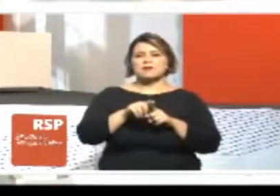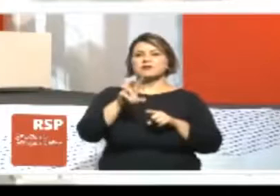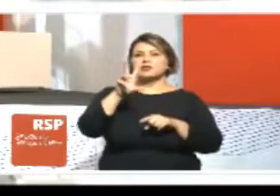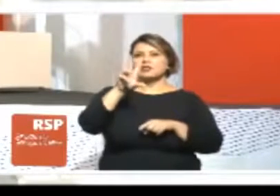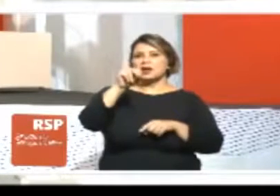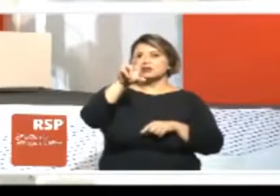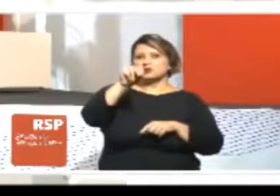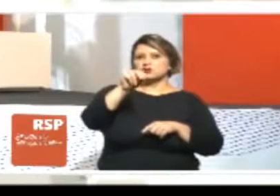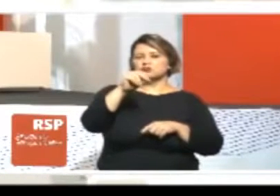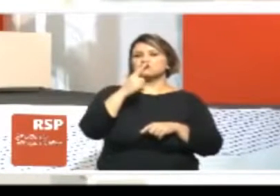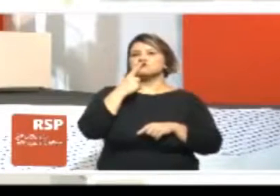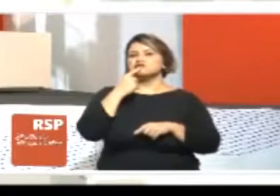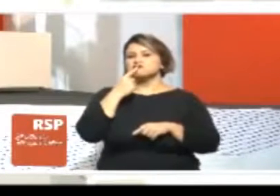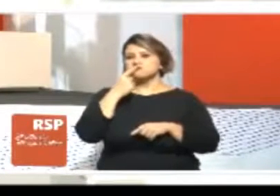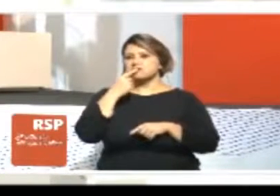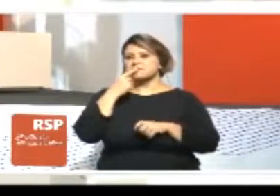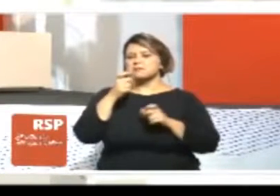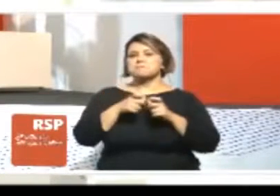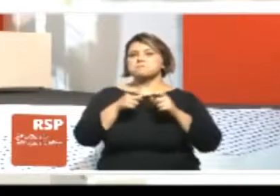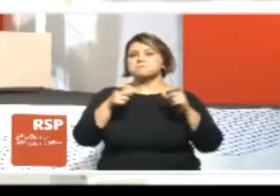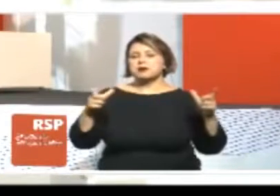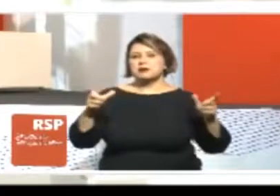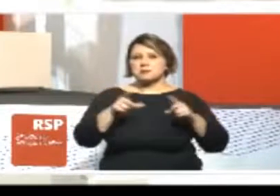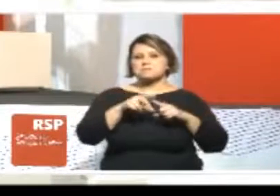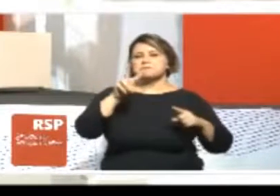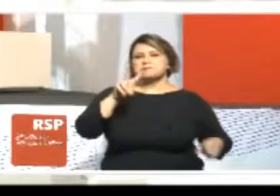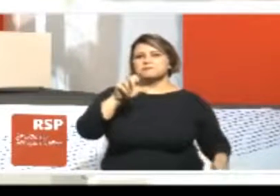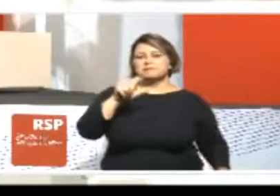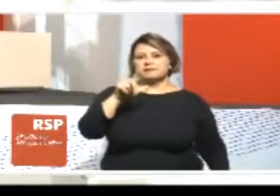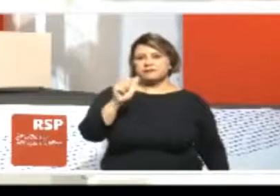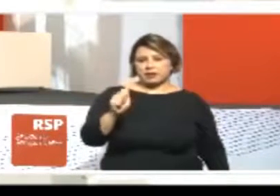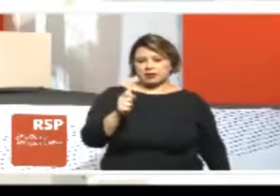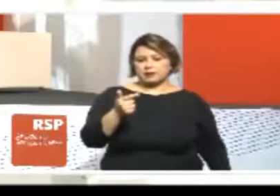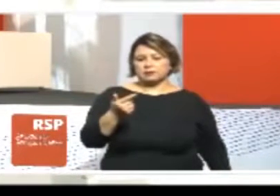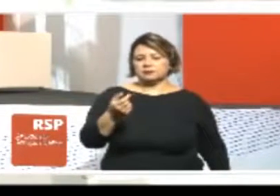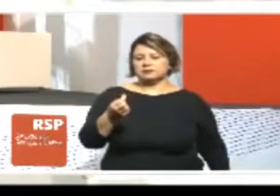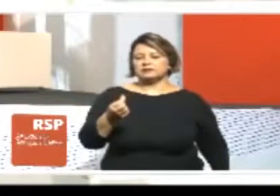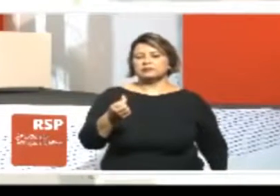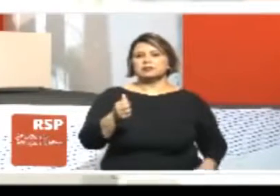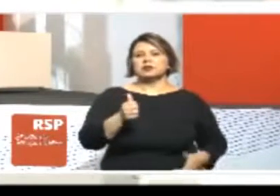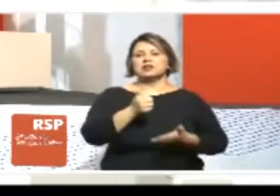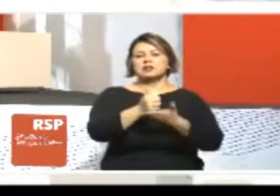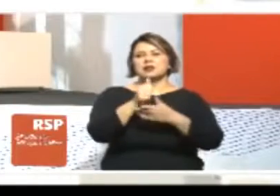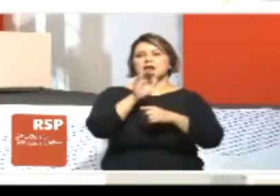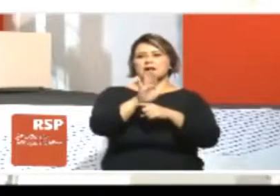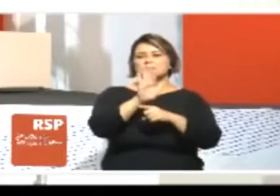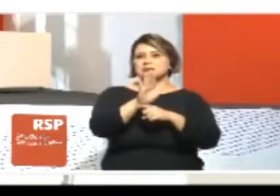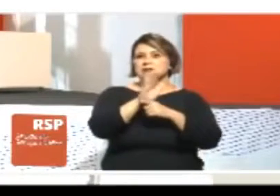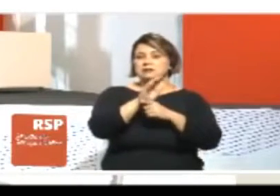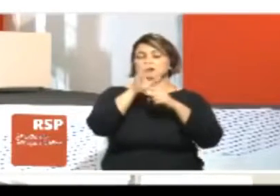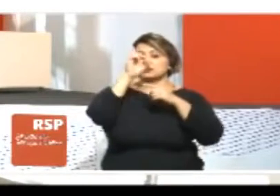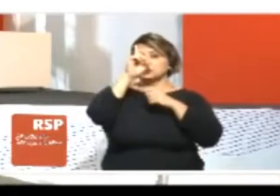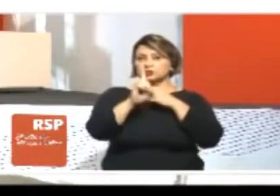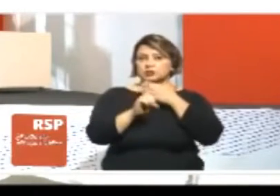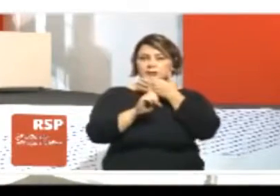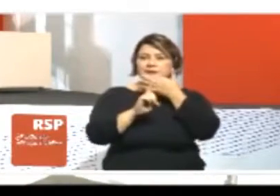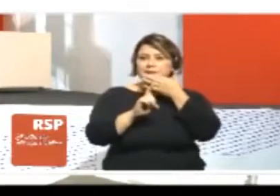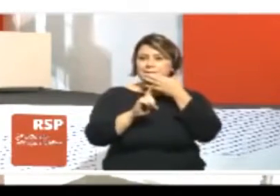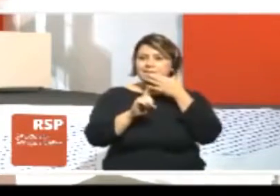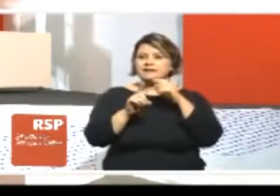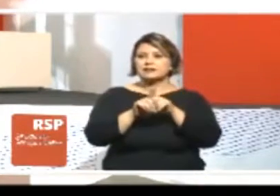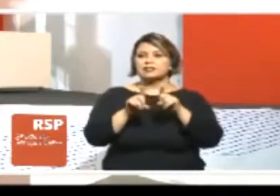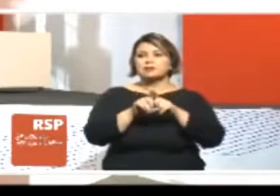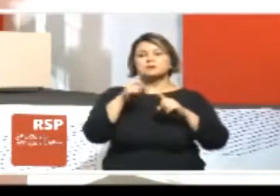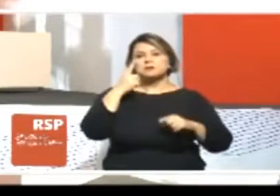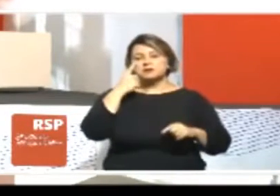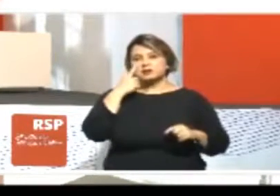grande para los puestos que son de asistente, director general y asistente. Sin embargo, vemos que para los puestos de menor